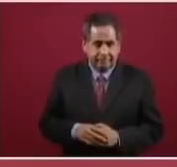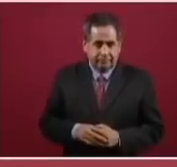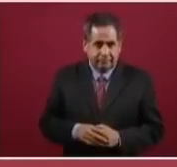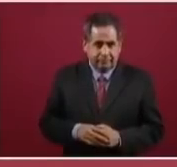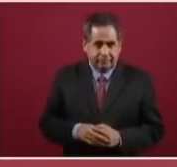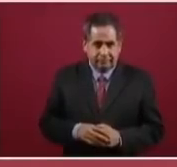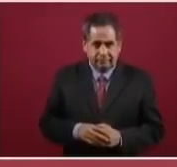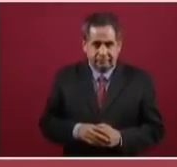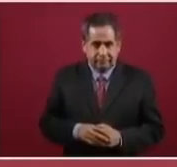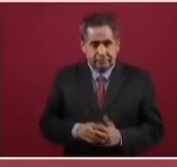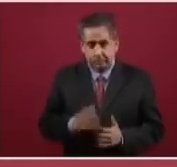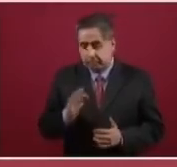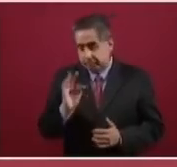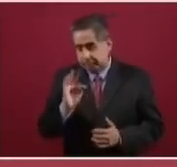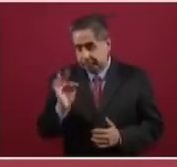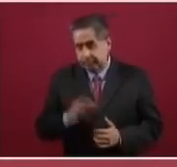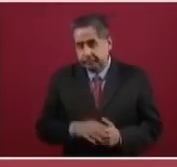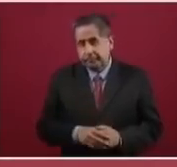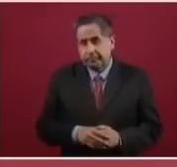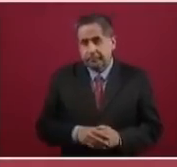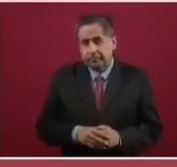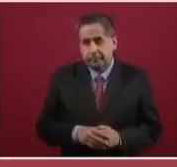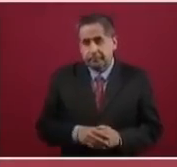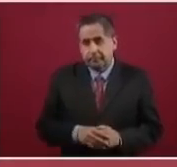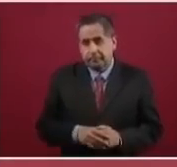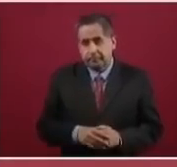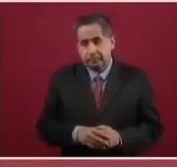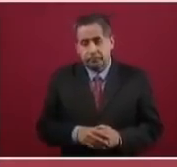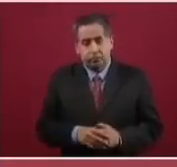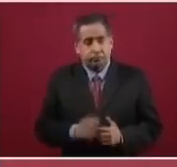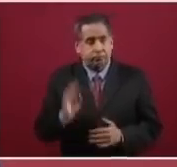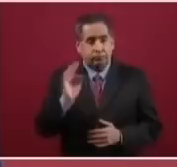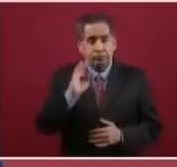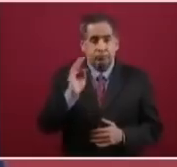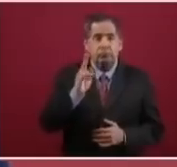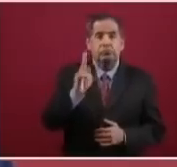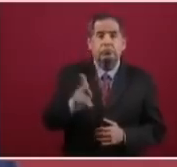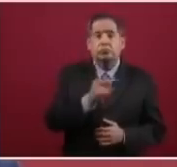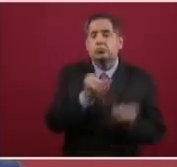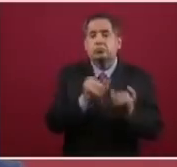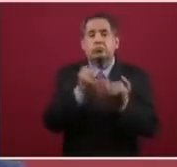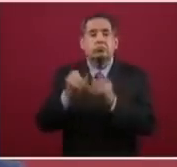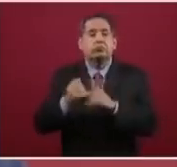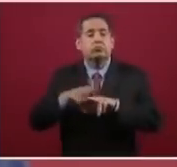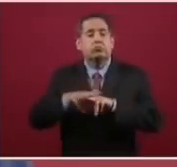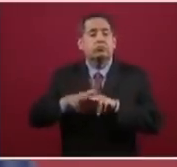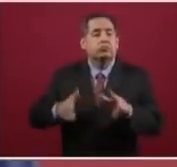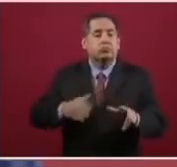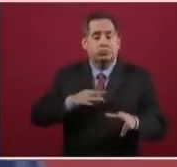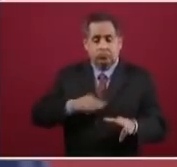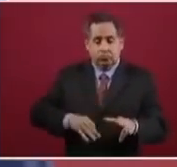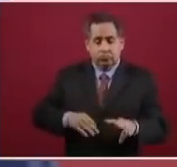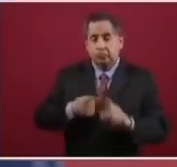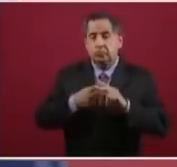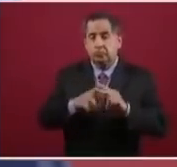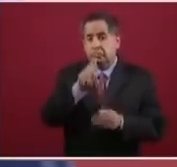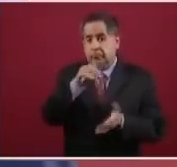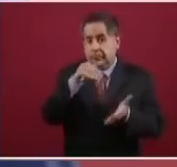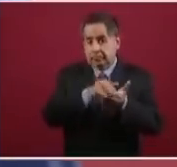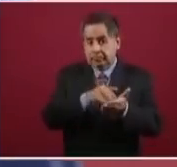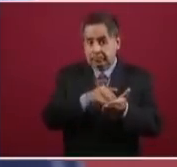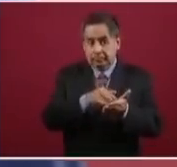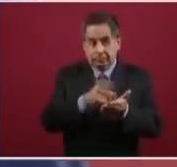y va o si se comportaba como el tren de toluca que empezó en 30.000